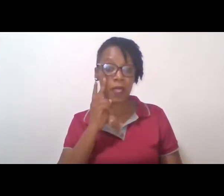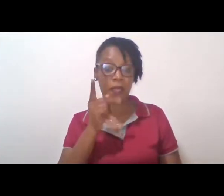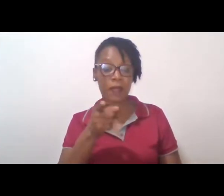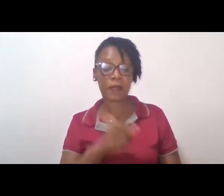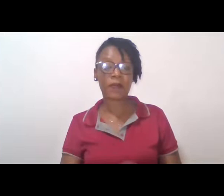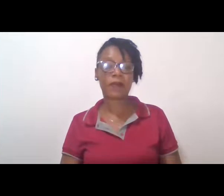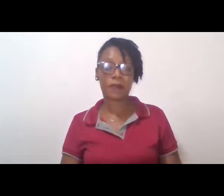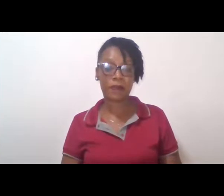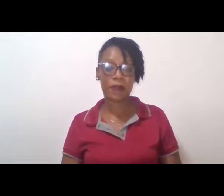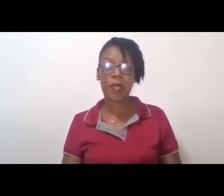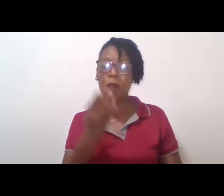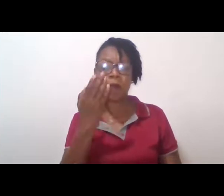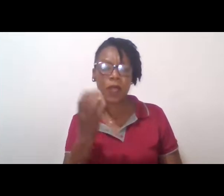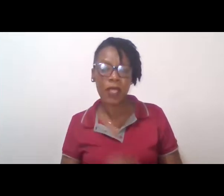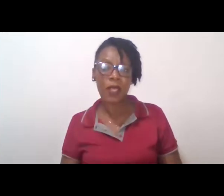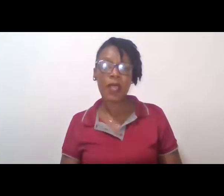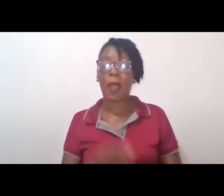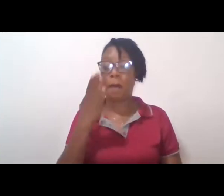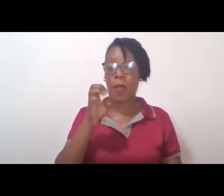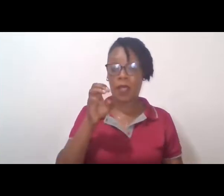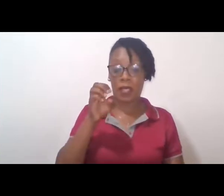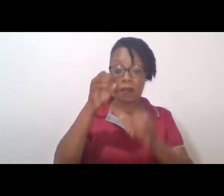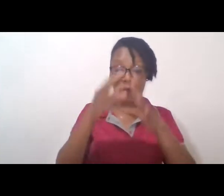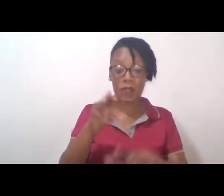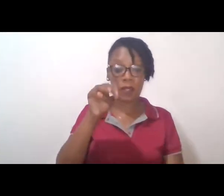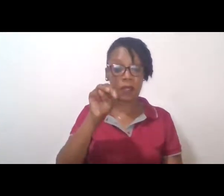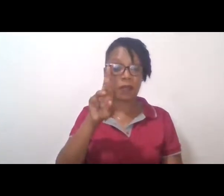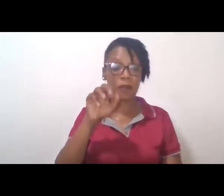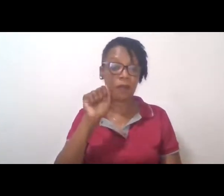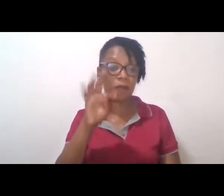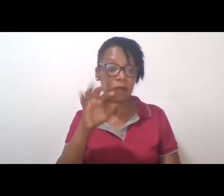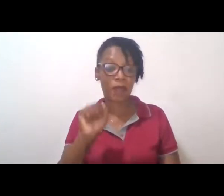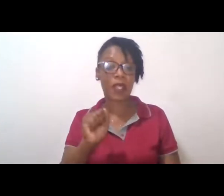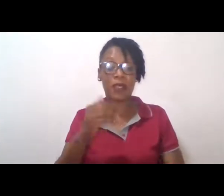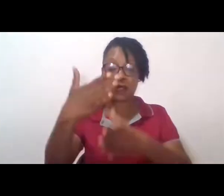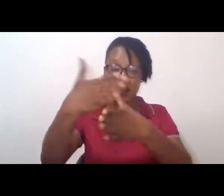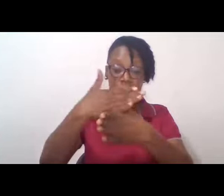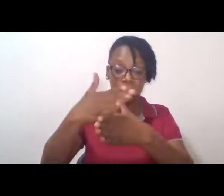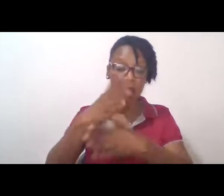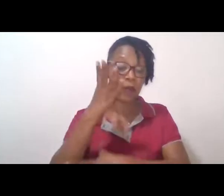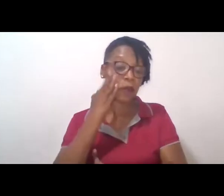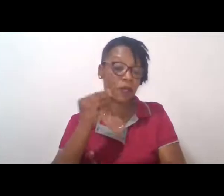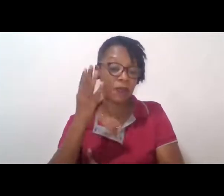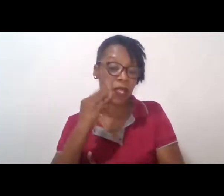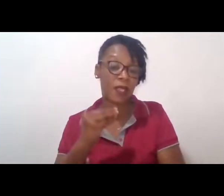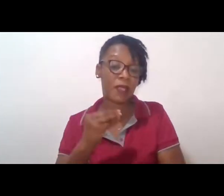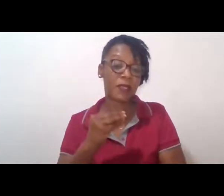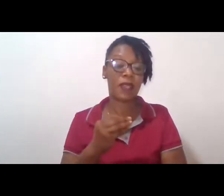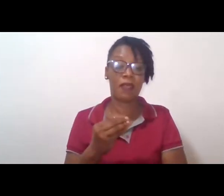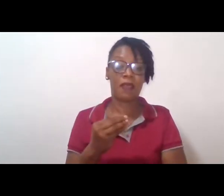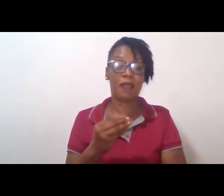colegas, porque la profesora Marta Benavides nos está compartiendo una experiencia en donde no se